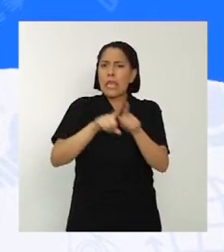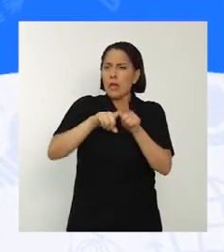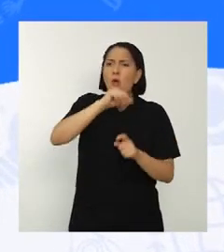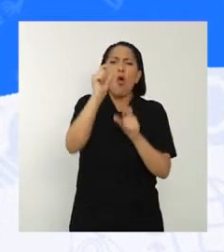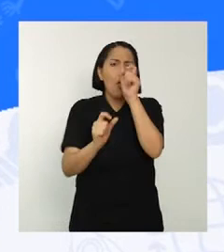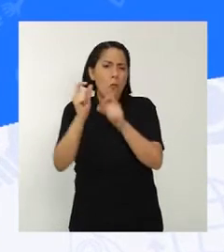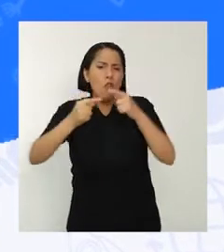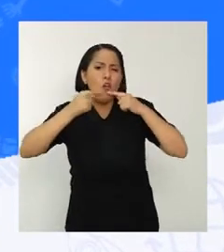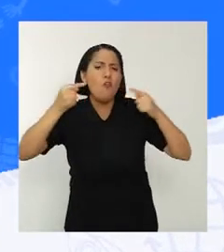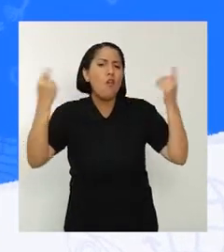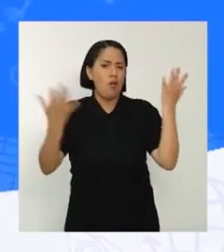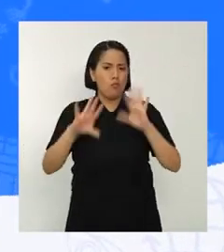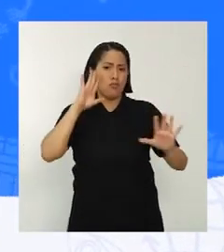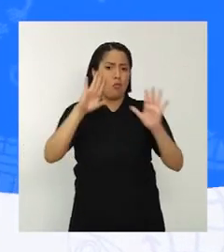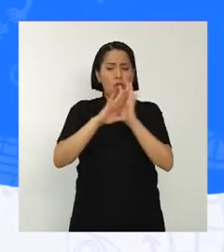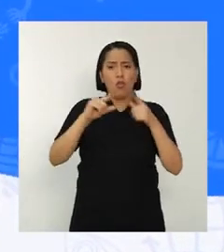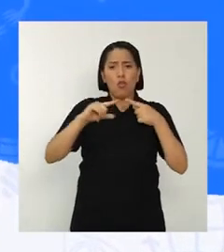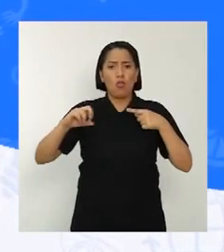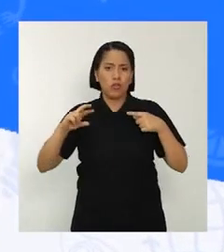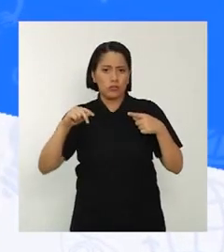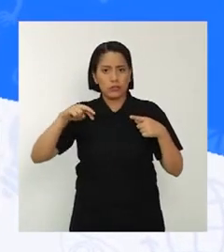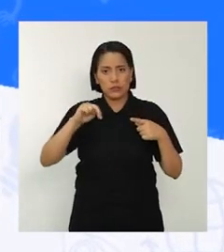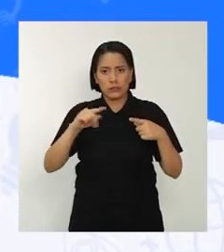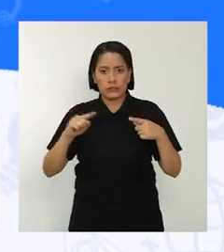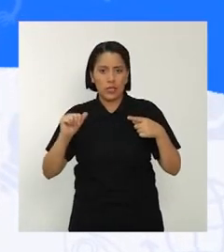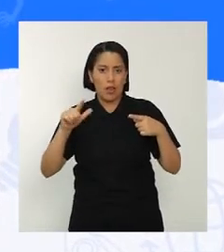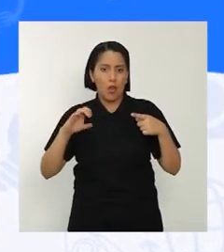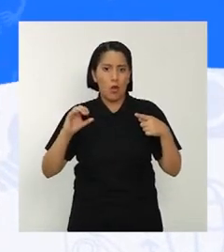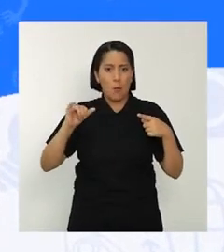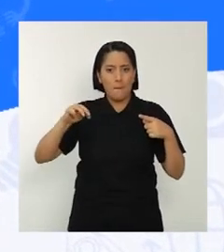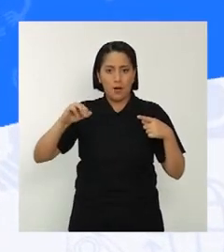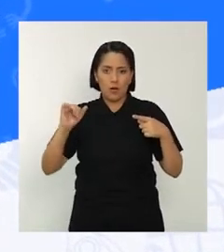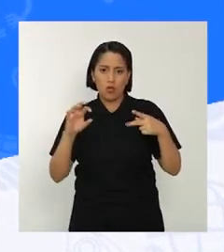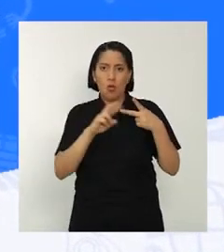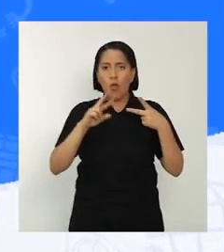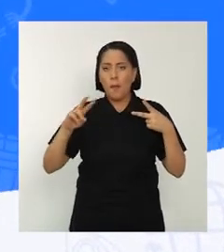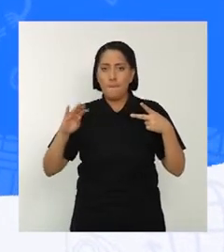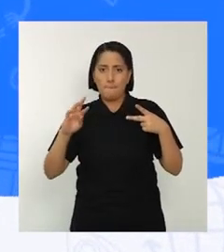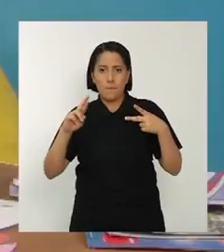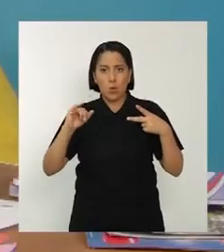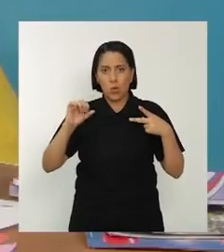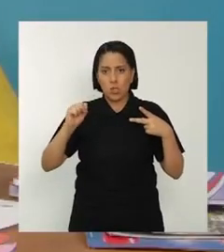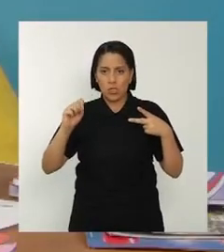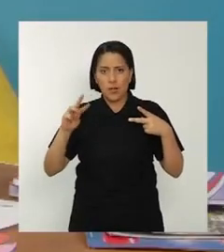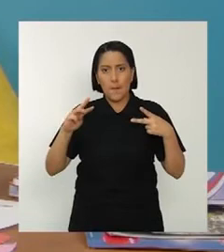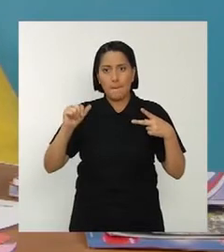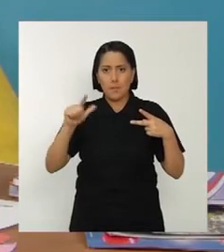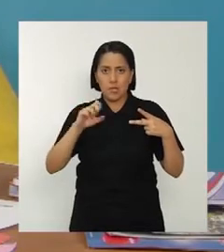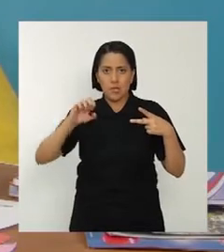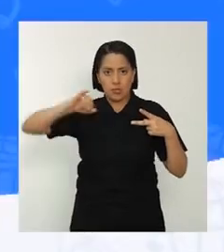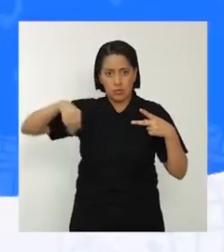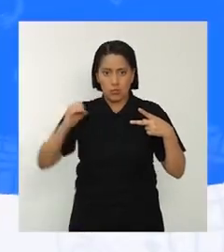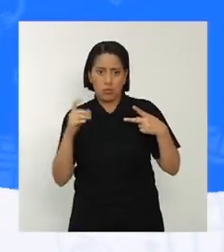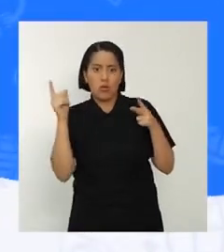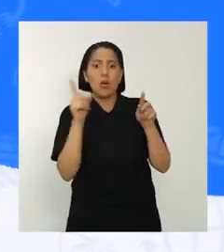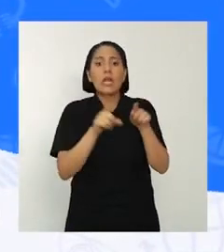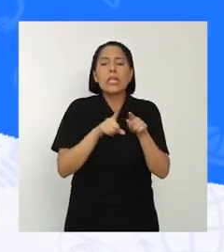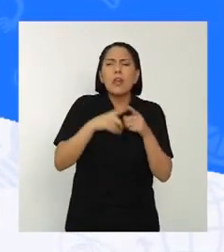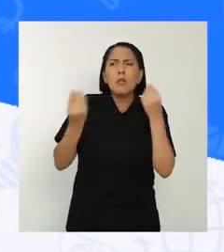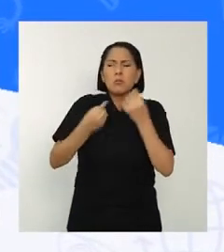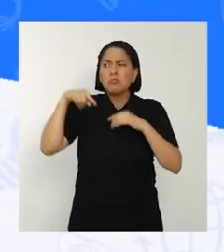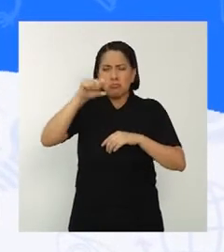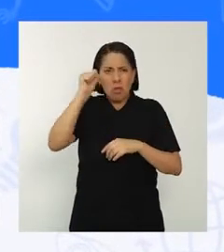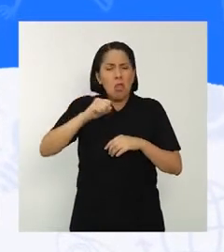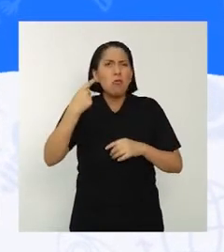y reconocimiento mundial con sus trabajos como Gonzalo Mayo y Boris Vallejo. ¡Wow! Y siempre